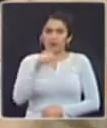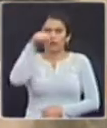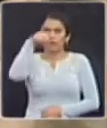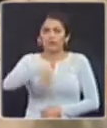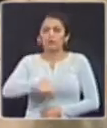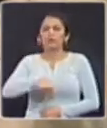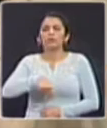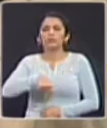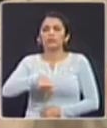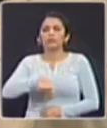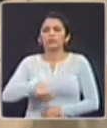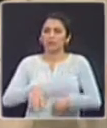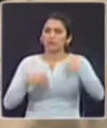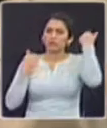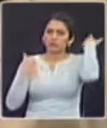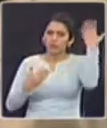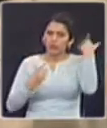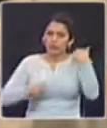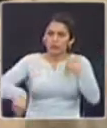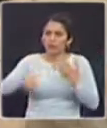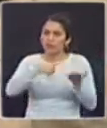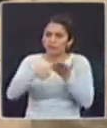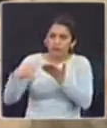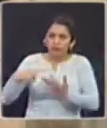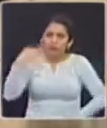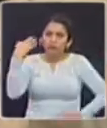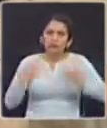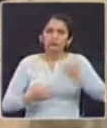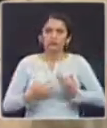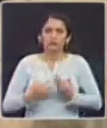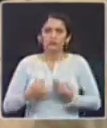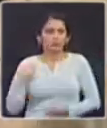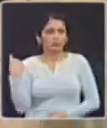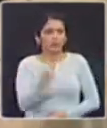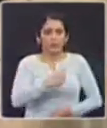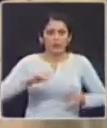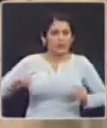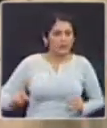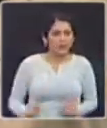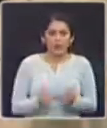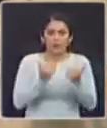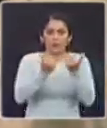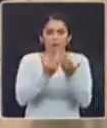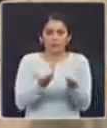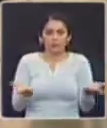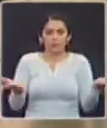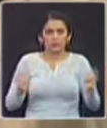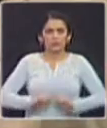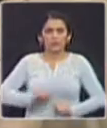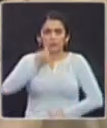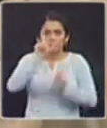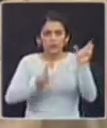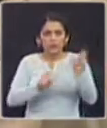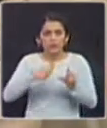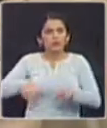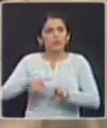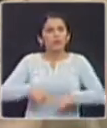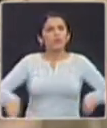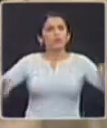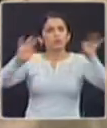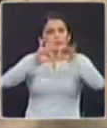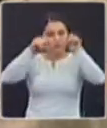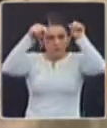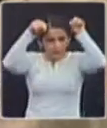con nuestros propios interpelantes para que cuanto antes pueda el país recuperar la